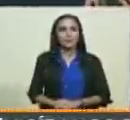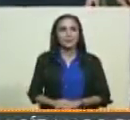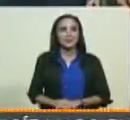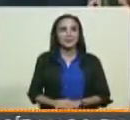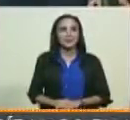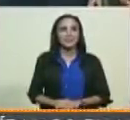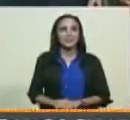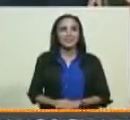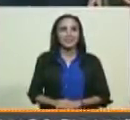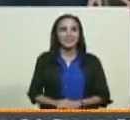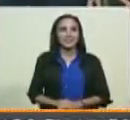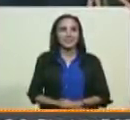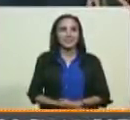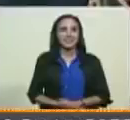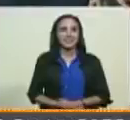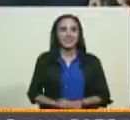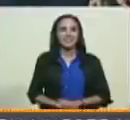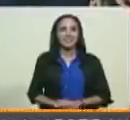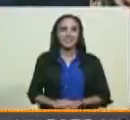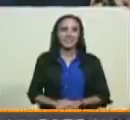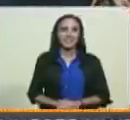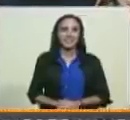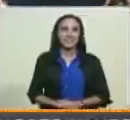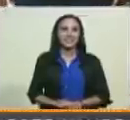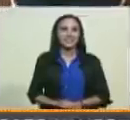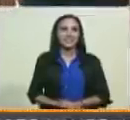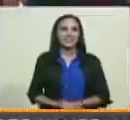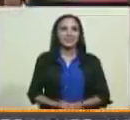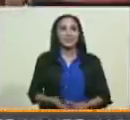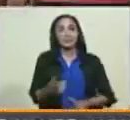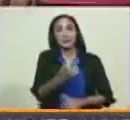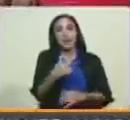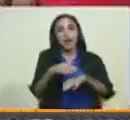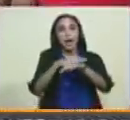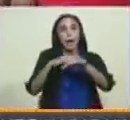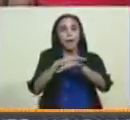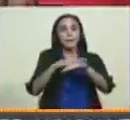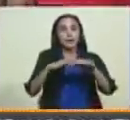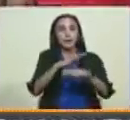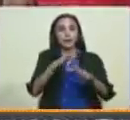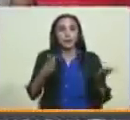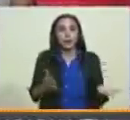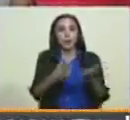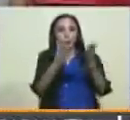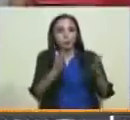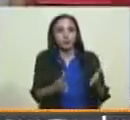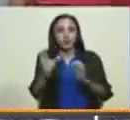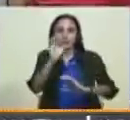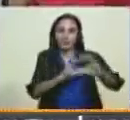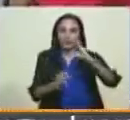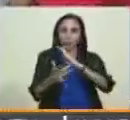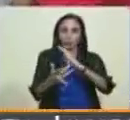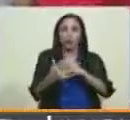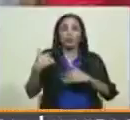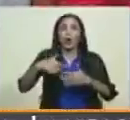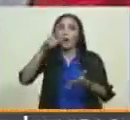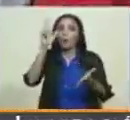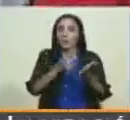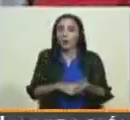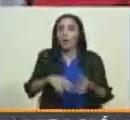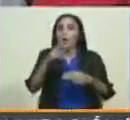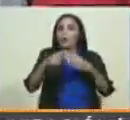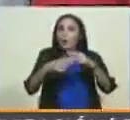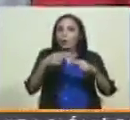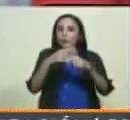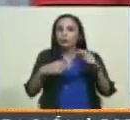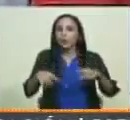coordine con el ministro Juvel Roa y dígale que acabo de aprobar la construcción de una nueva